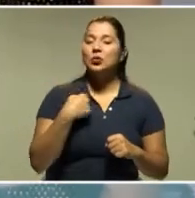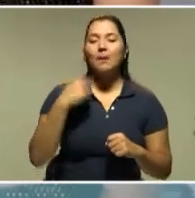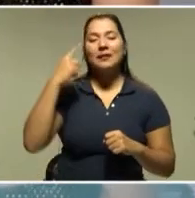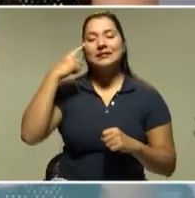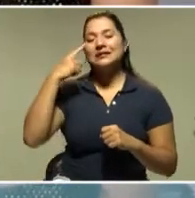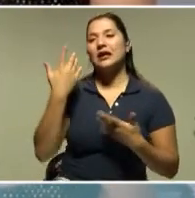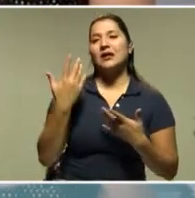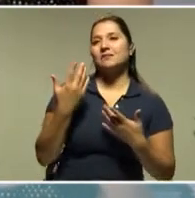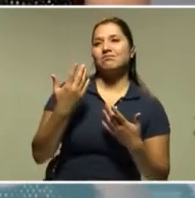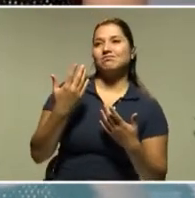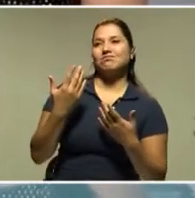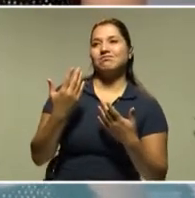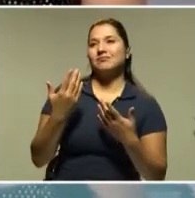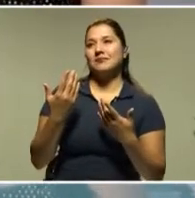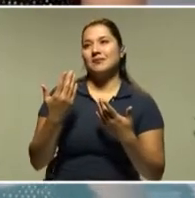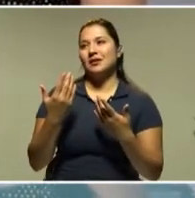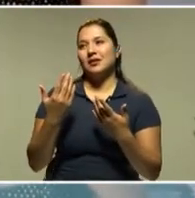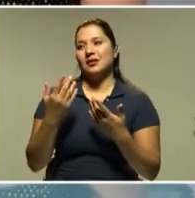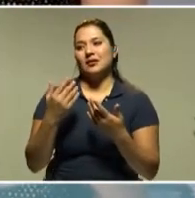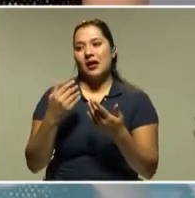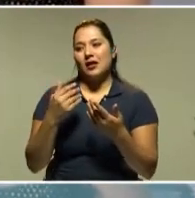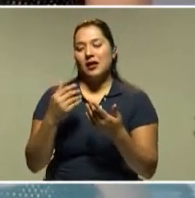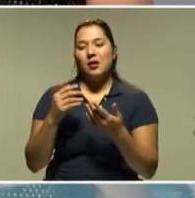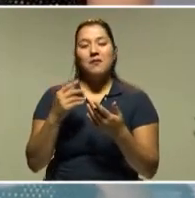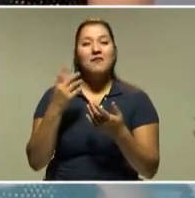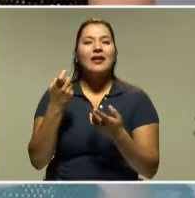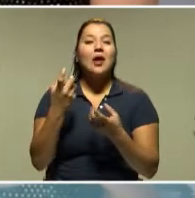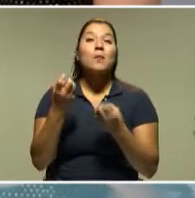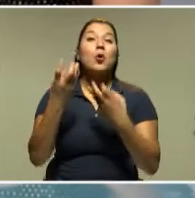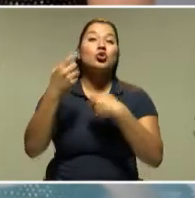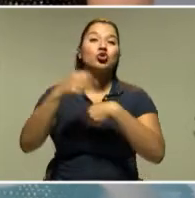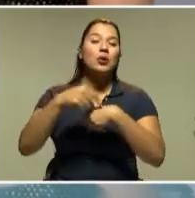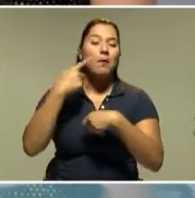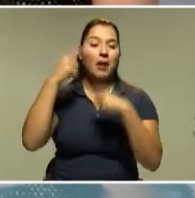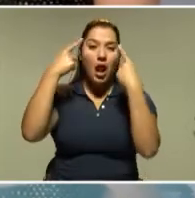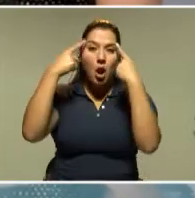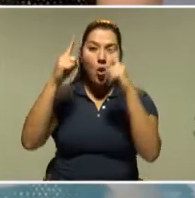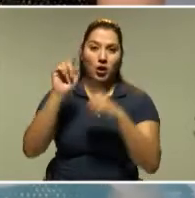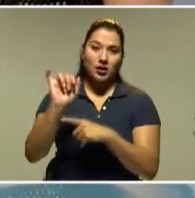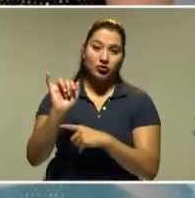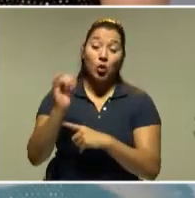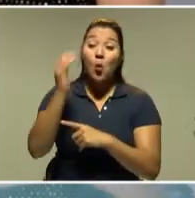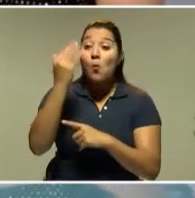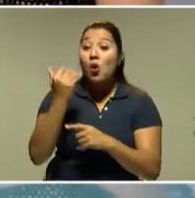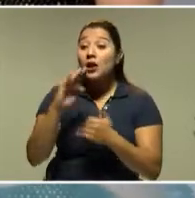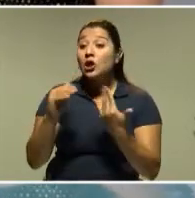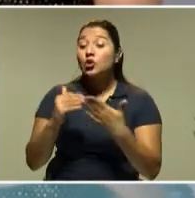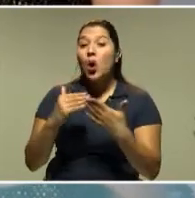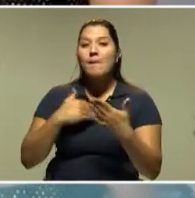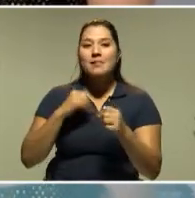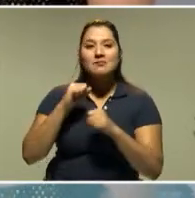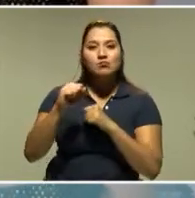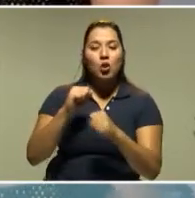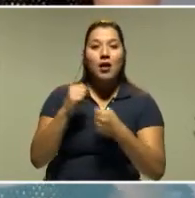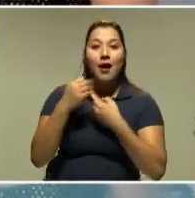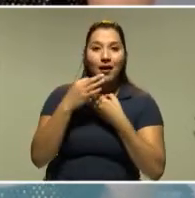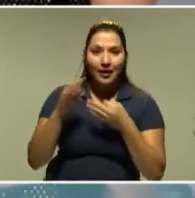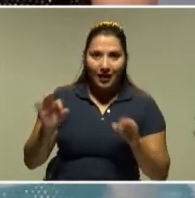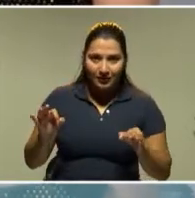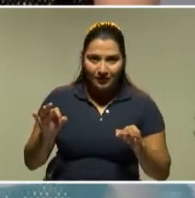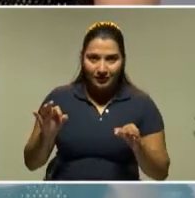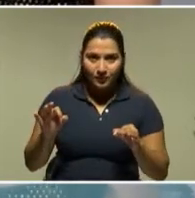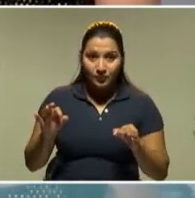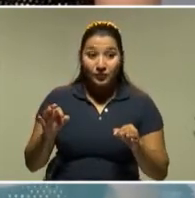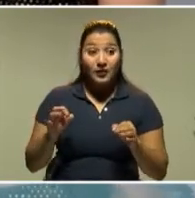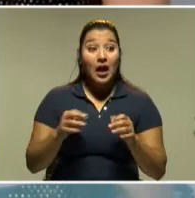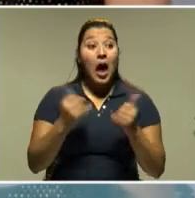porque la parte que todas mis peleas habían sido gratis, ¿verdad? Uh-huh. Y ahorita es la primera pelea que se va a